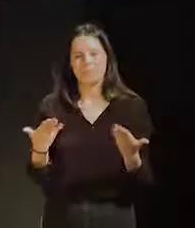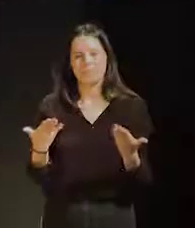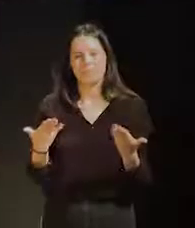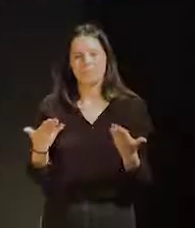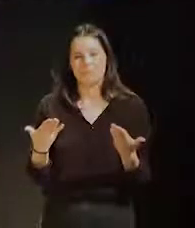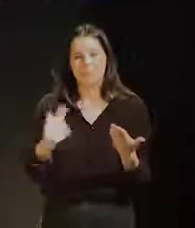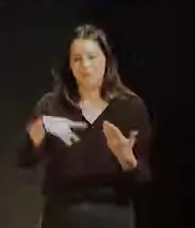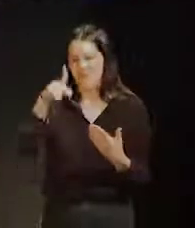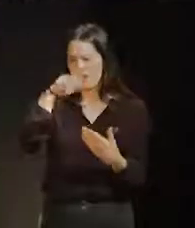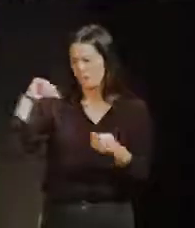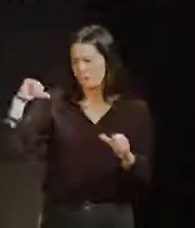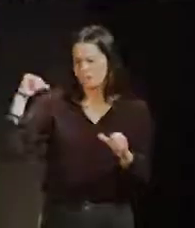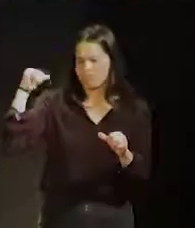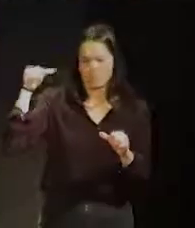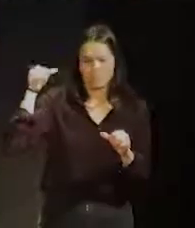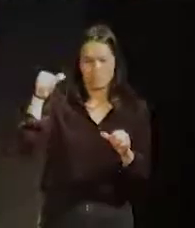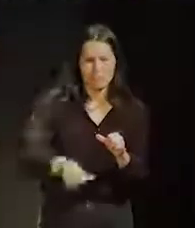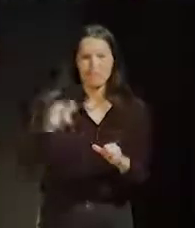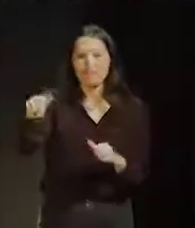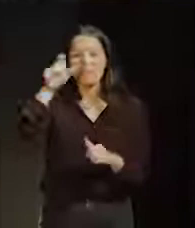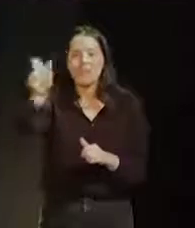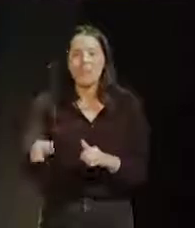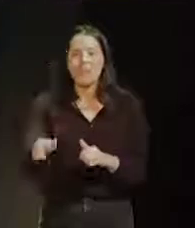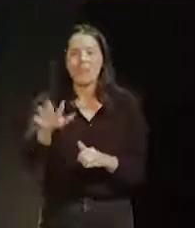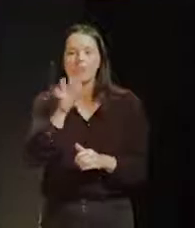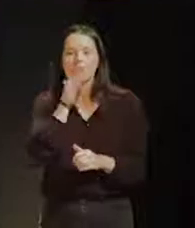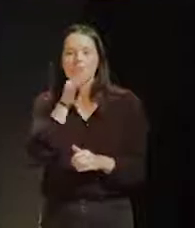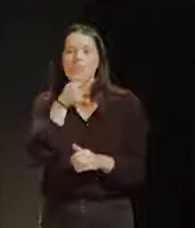muchísimos años, en Italia no estaba